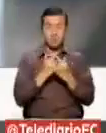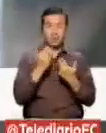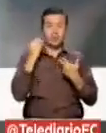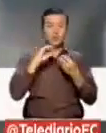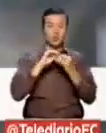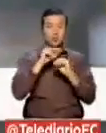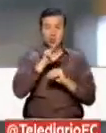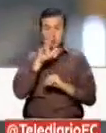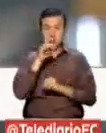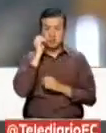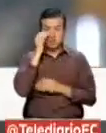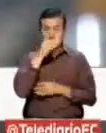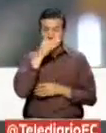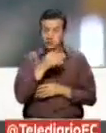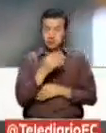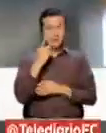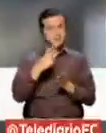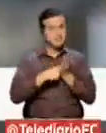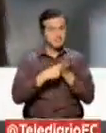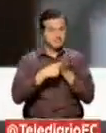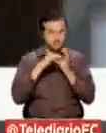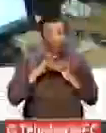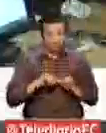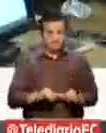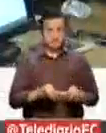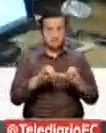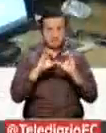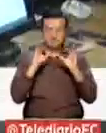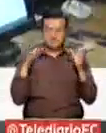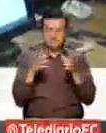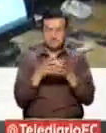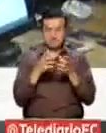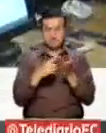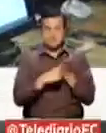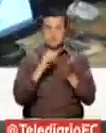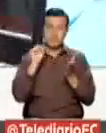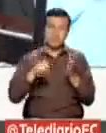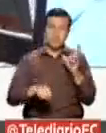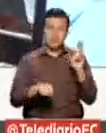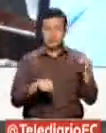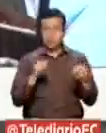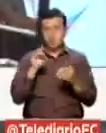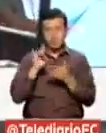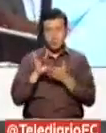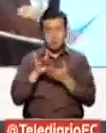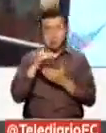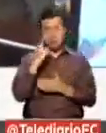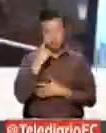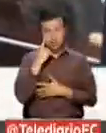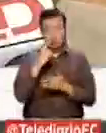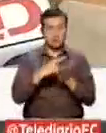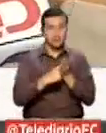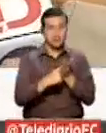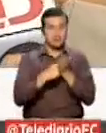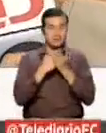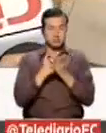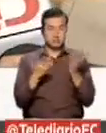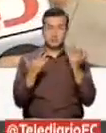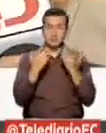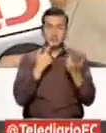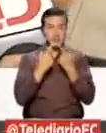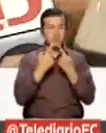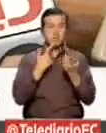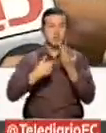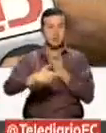una posición definida, el debate sigue abierto al interior de la bancada con respecto a si votan a favor o no de la destitución de Espín. Bueno, hay